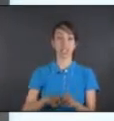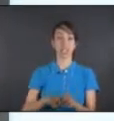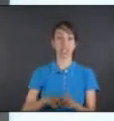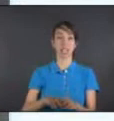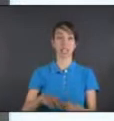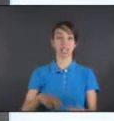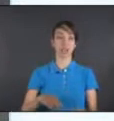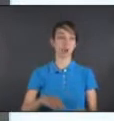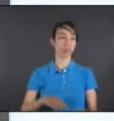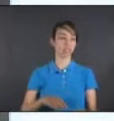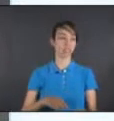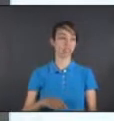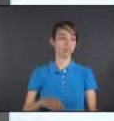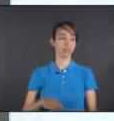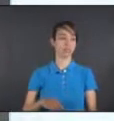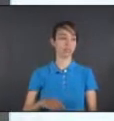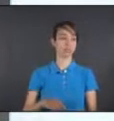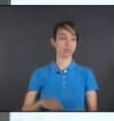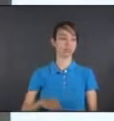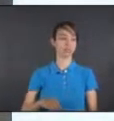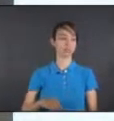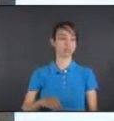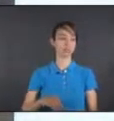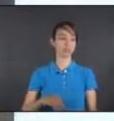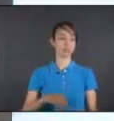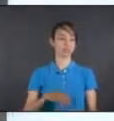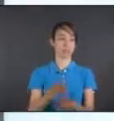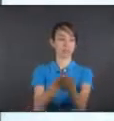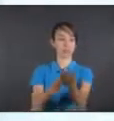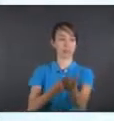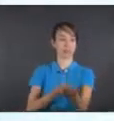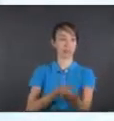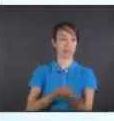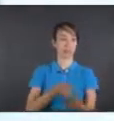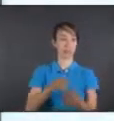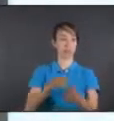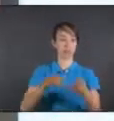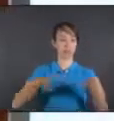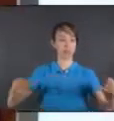la operación que se me tenía que hacer